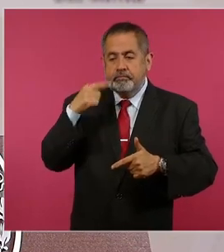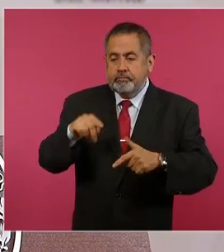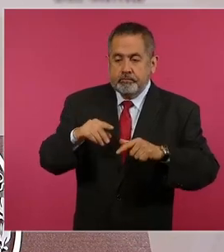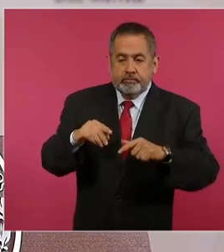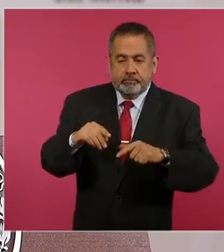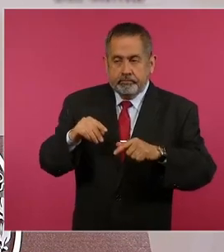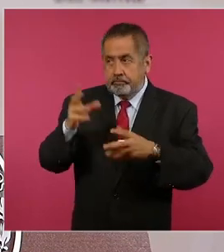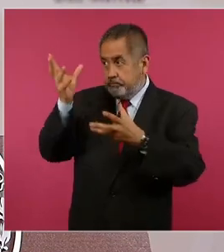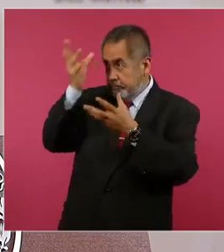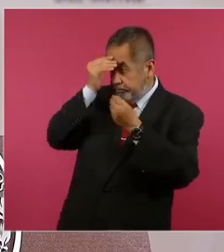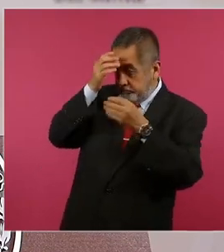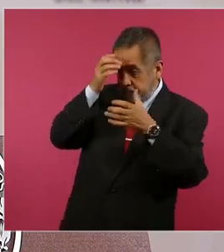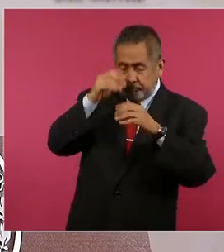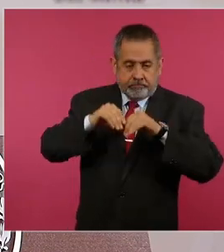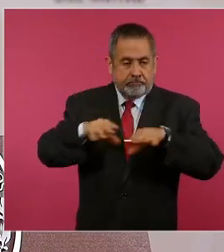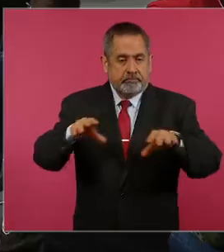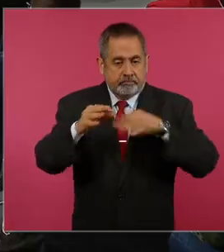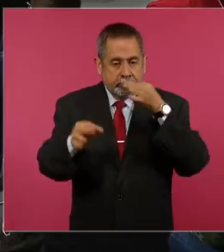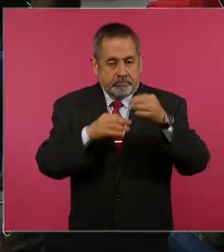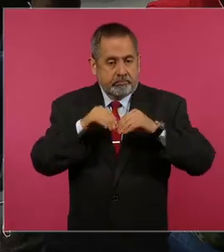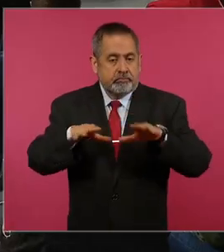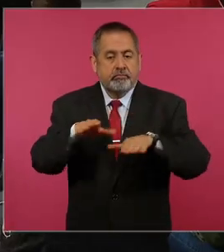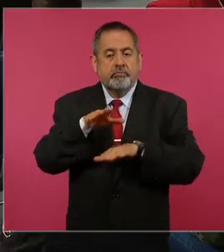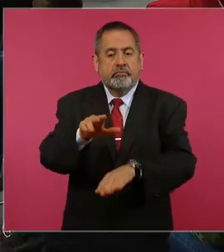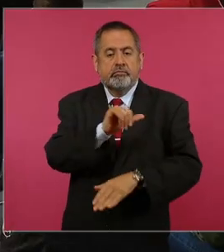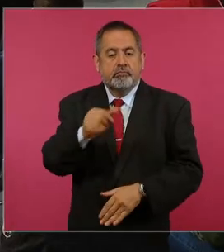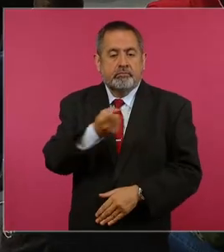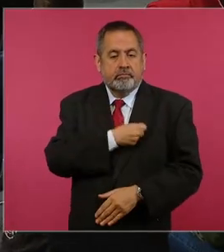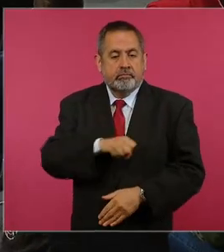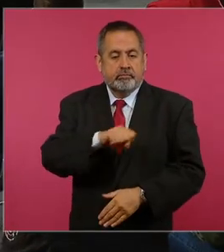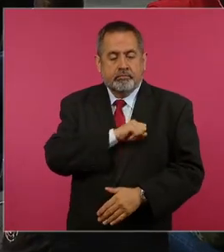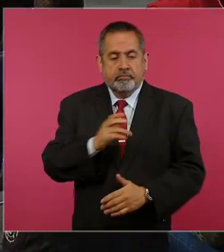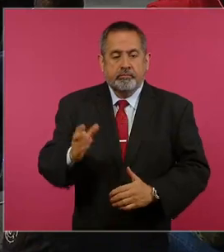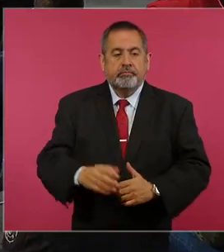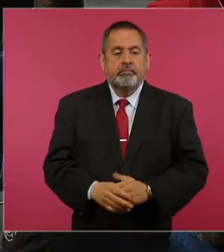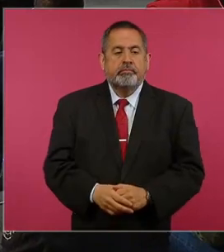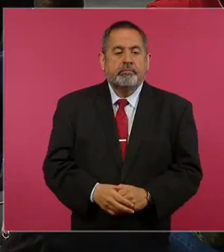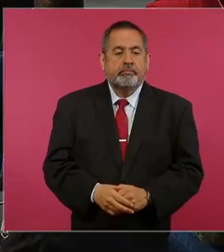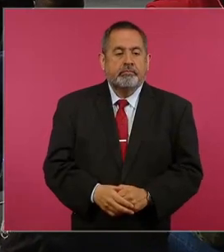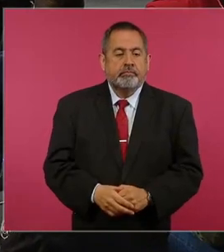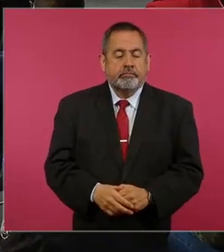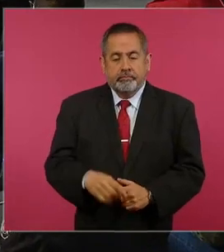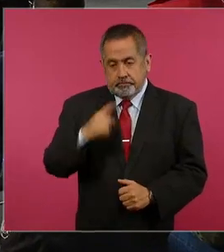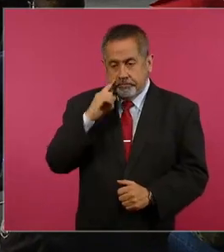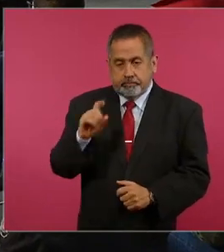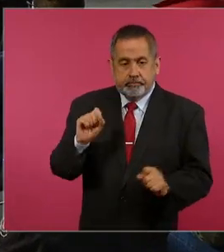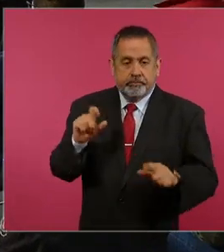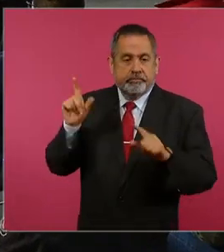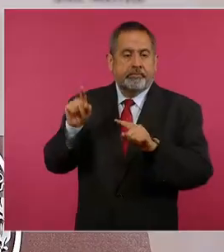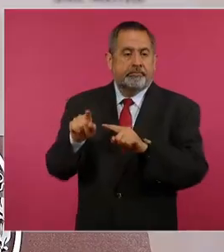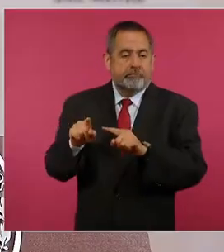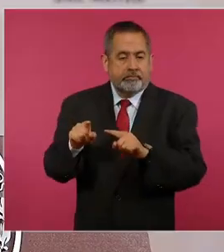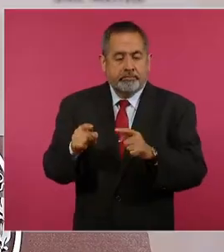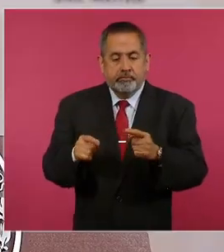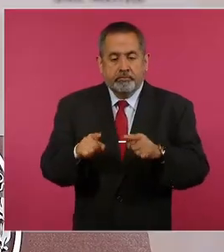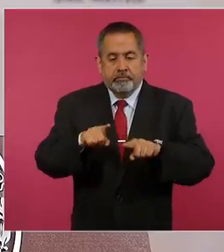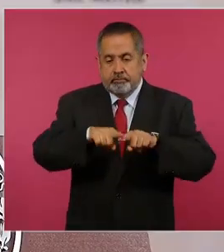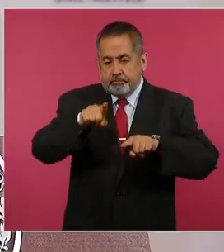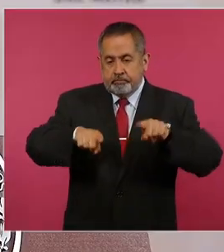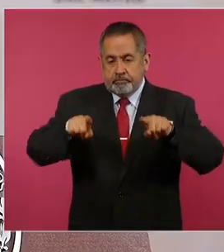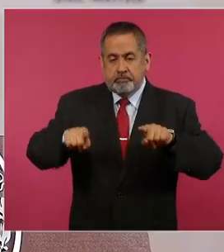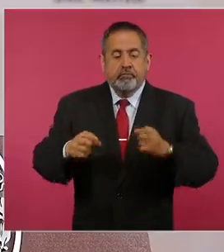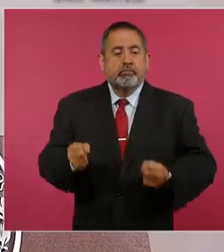impartición de conocimiento en el área salud. En la siguiente imagen pueden ver la distribución